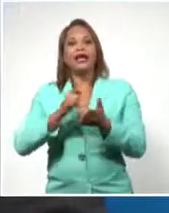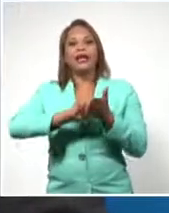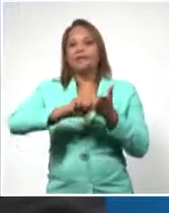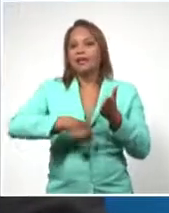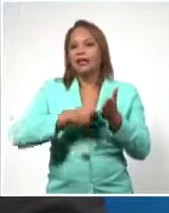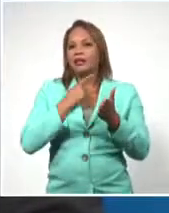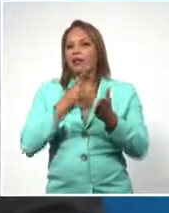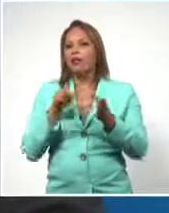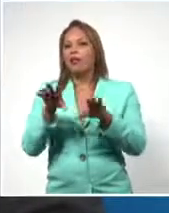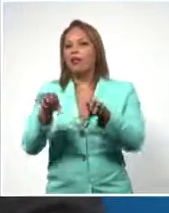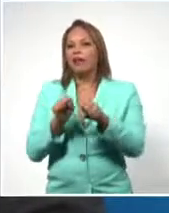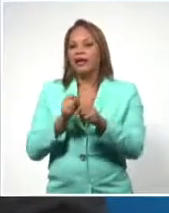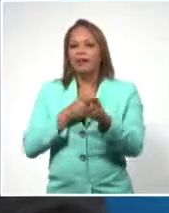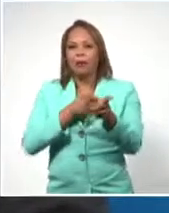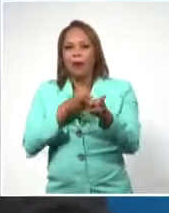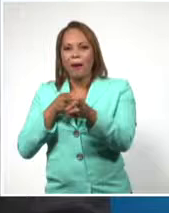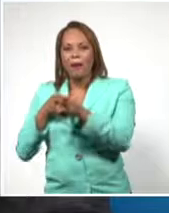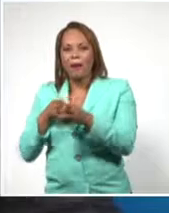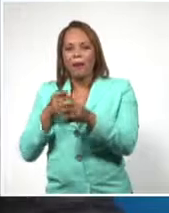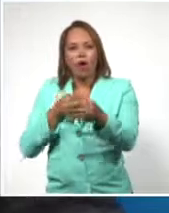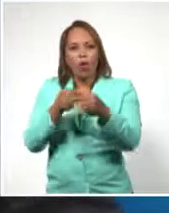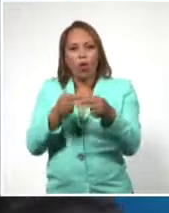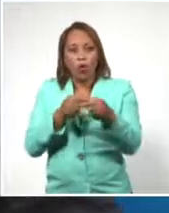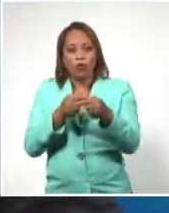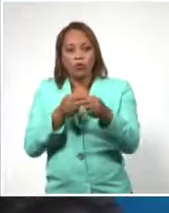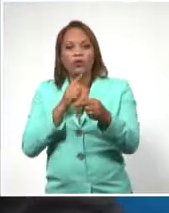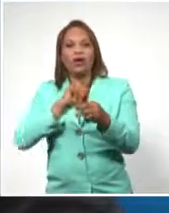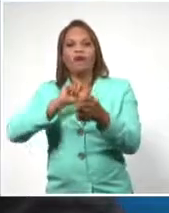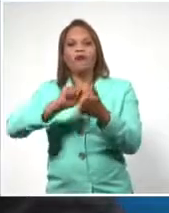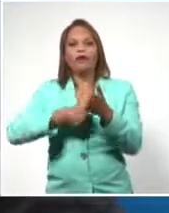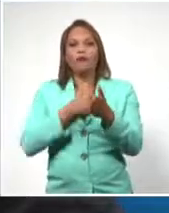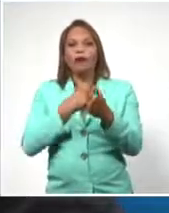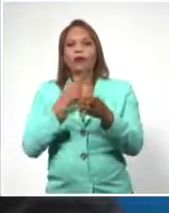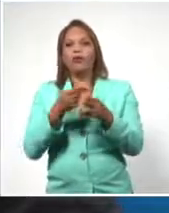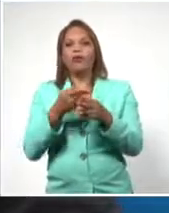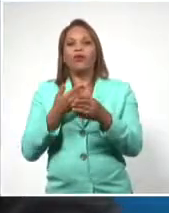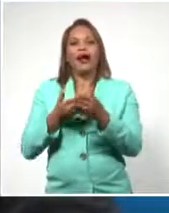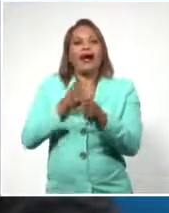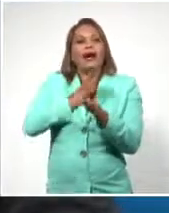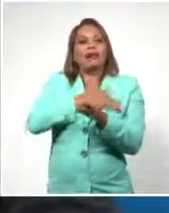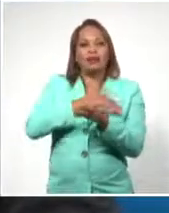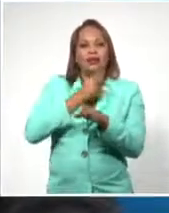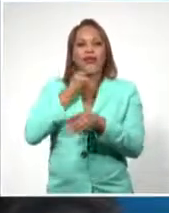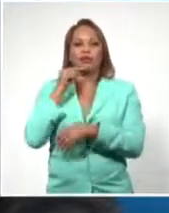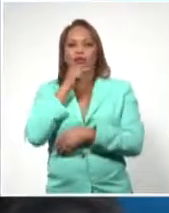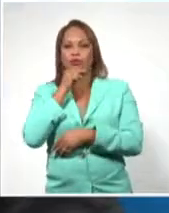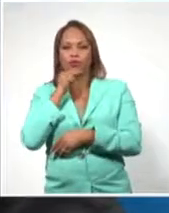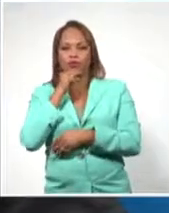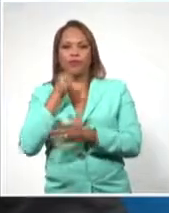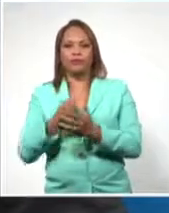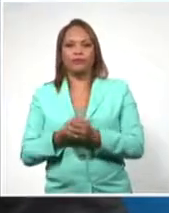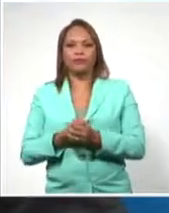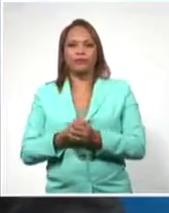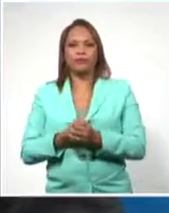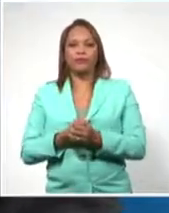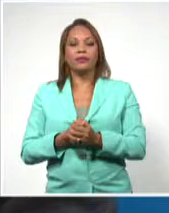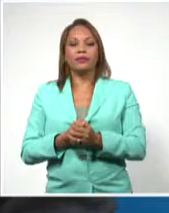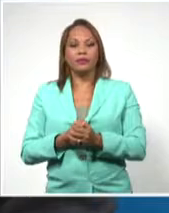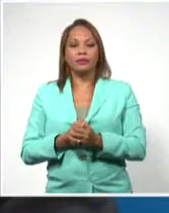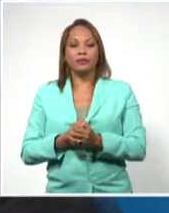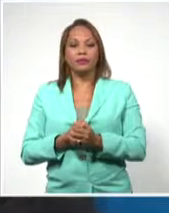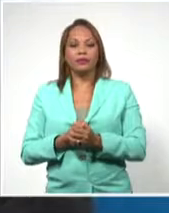Alcance Corto e Intermedio, firmado con la ex Unión Soviética, acciones